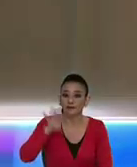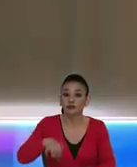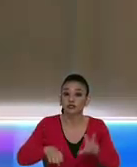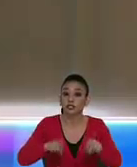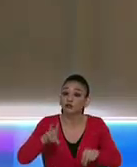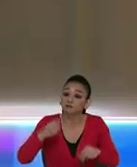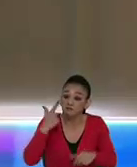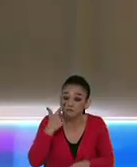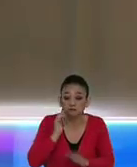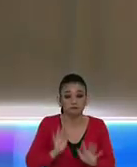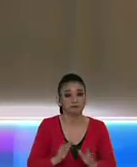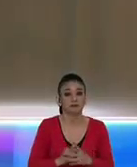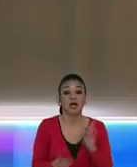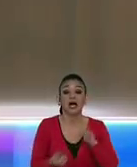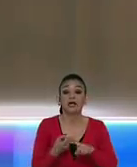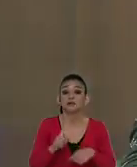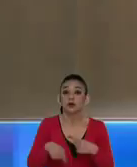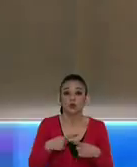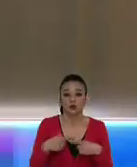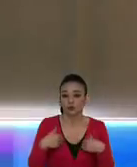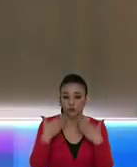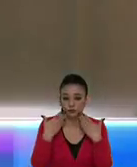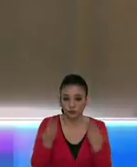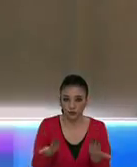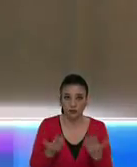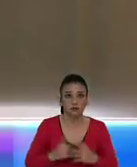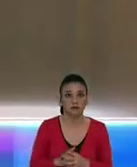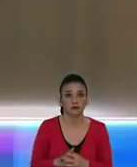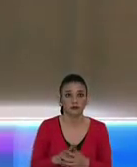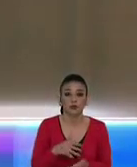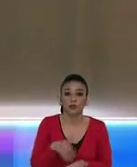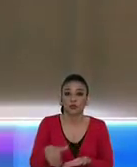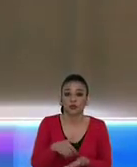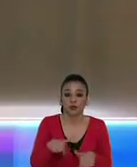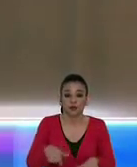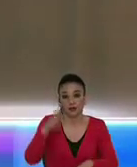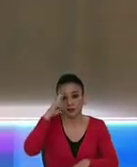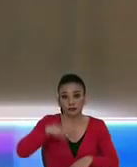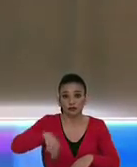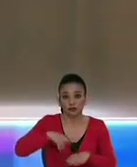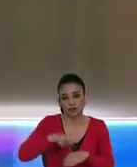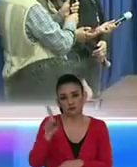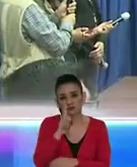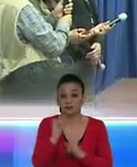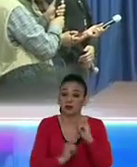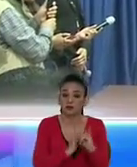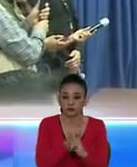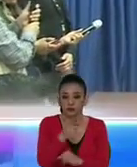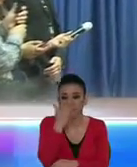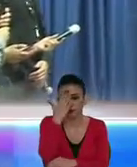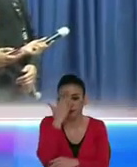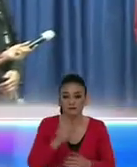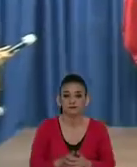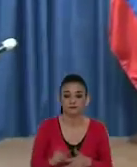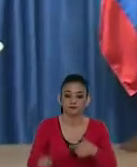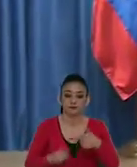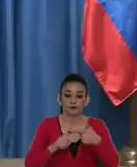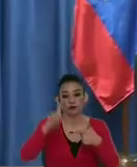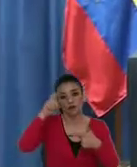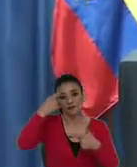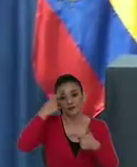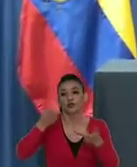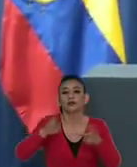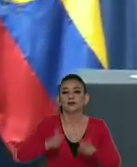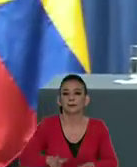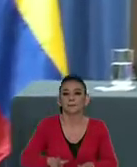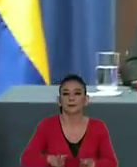sabemos hasta cuándo, tampoco lo sabemos. Esta incertidumbre no es solo nacional, es internacional. Otra medida que aplicará el gobierno nacional como parte